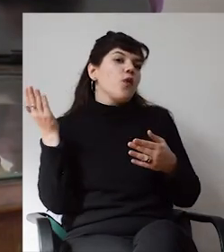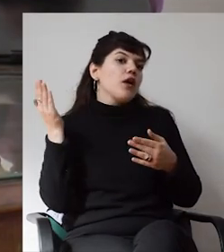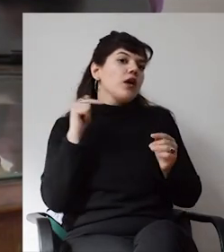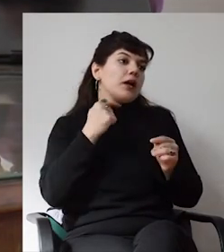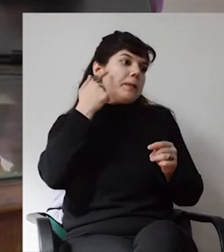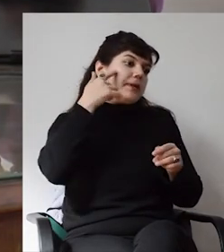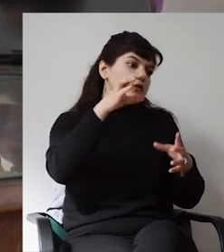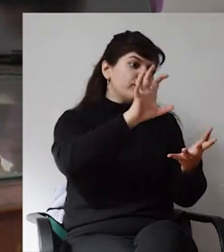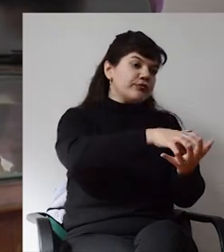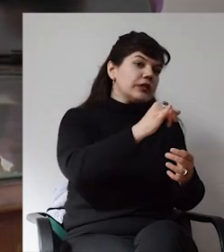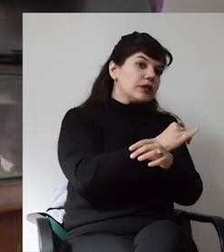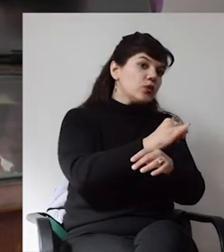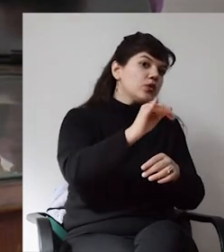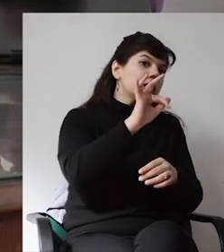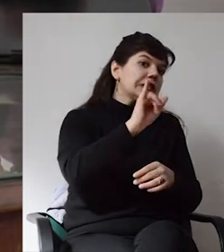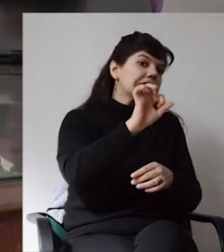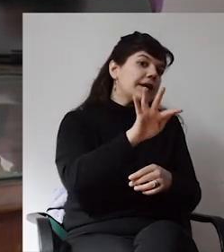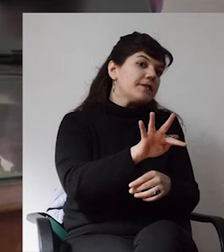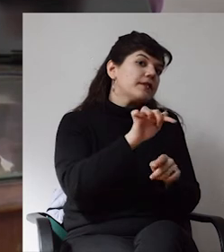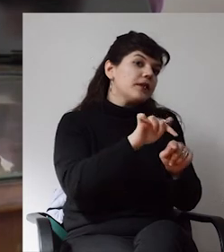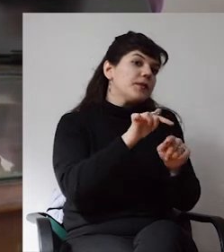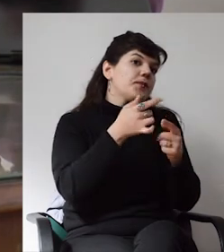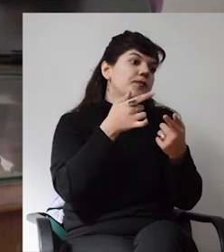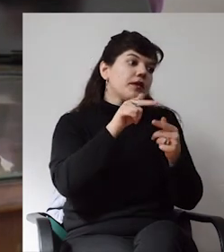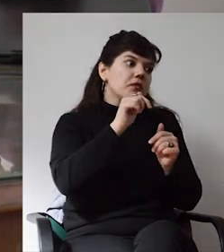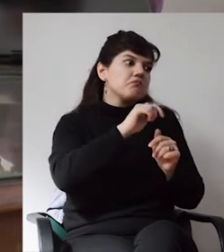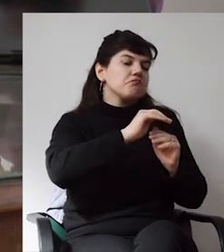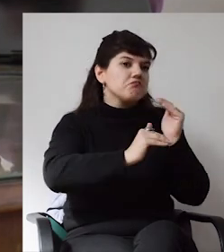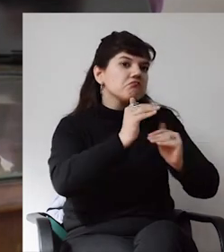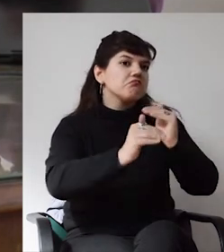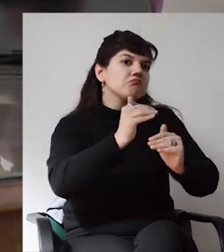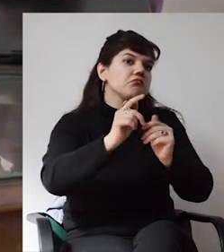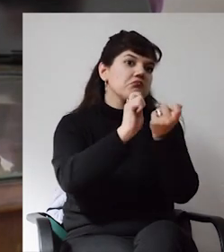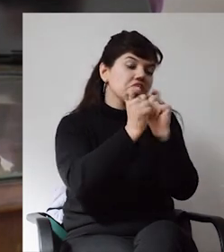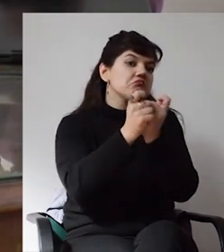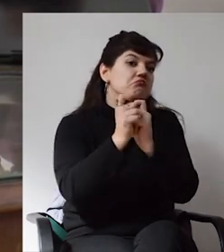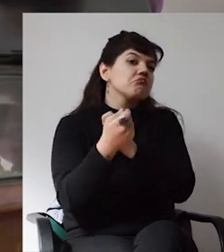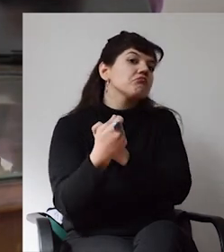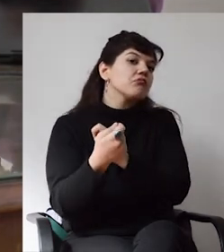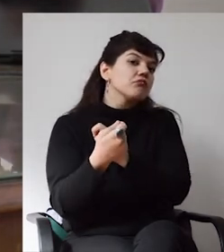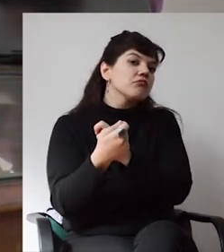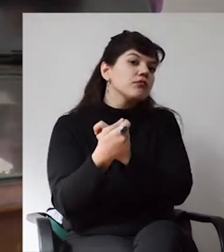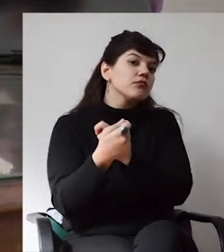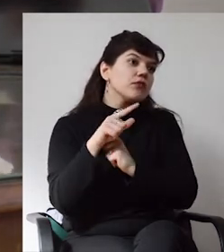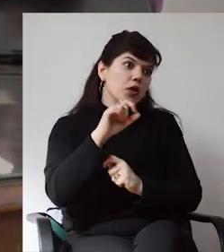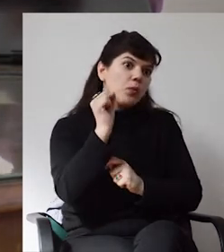ISEF, y esto tiene un camino largo, vienen realizando una serie de transformaciones